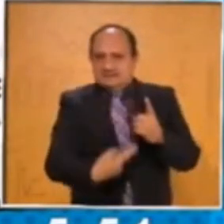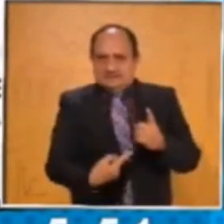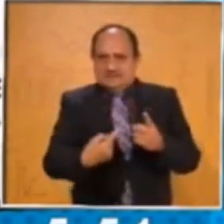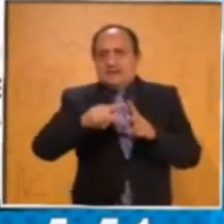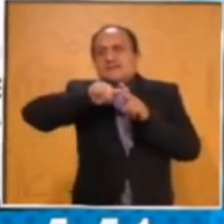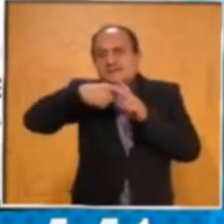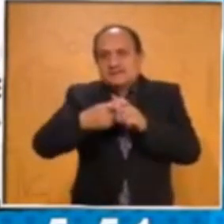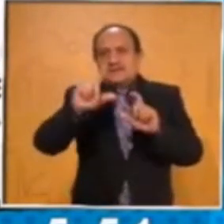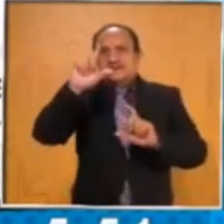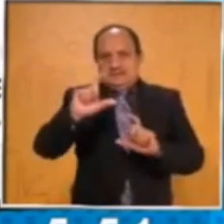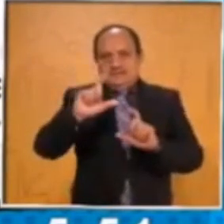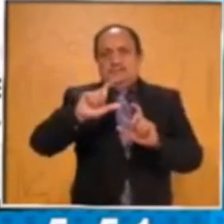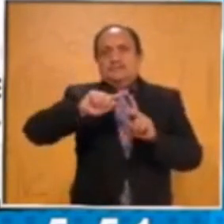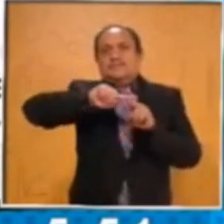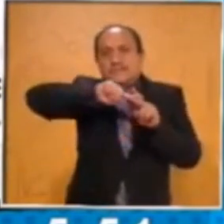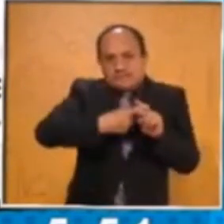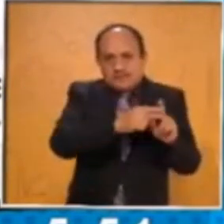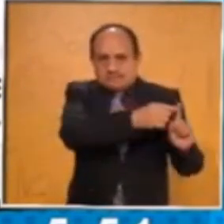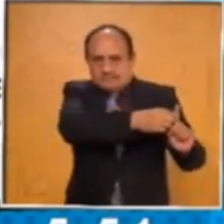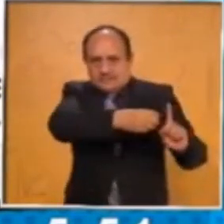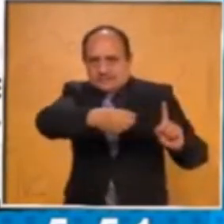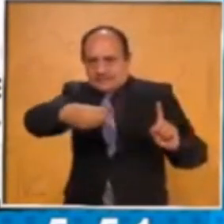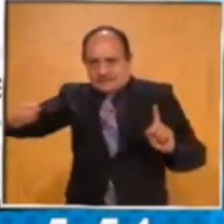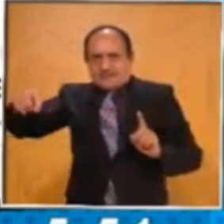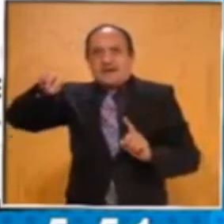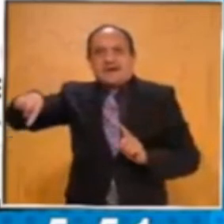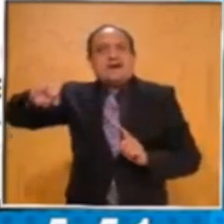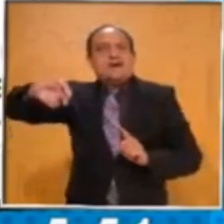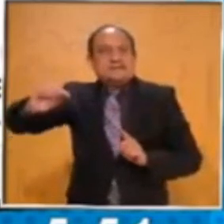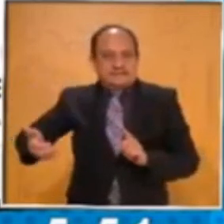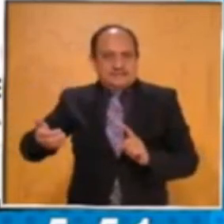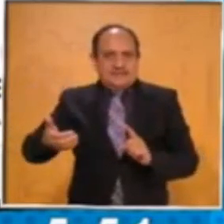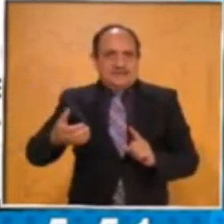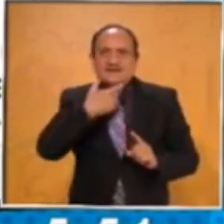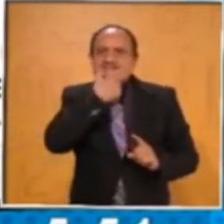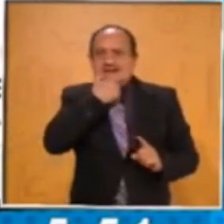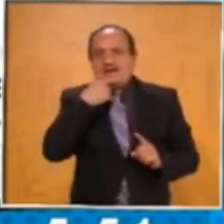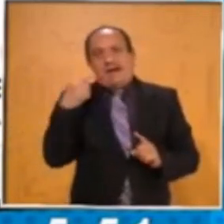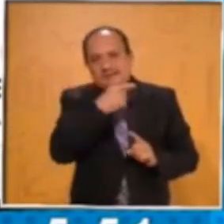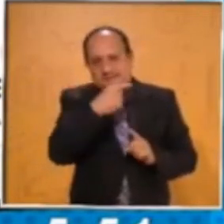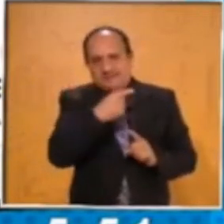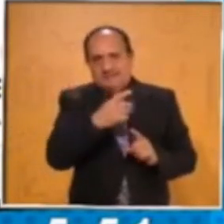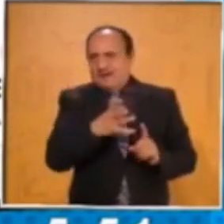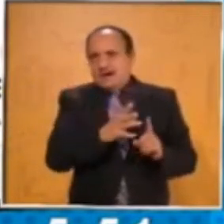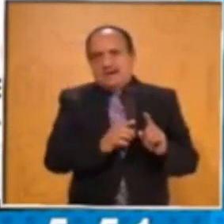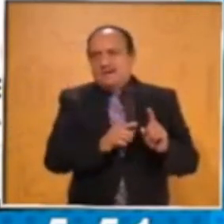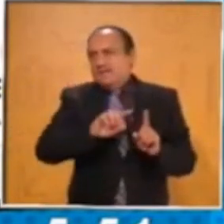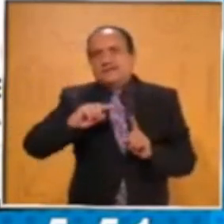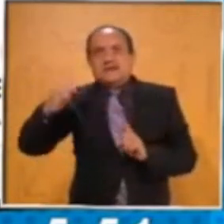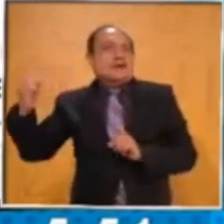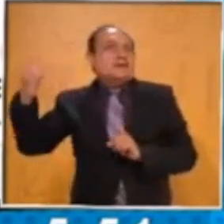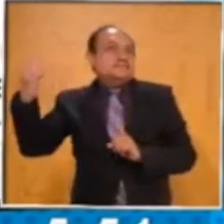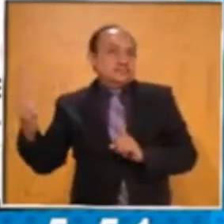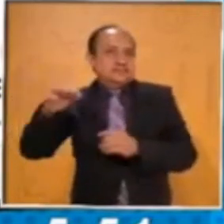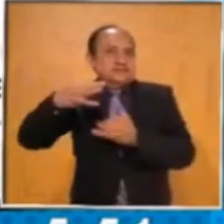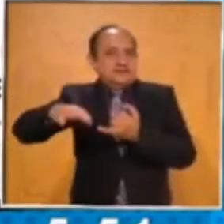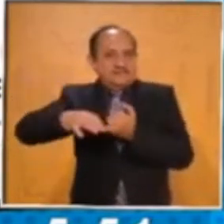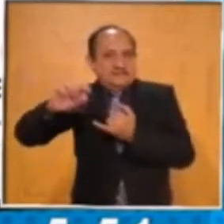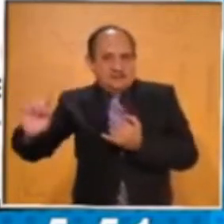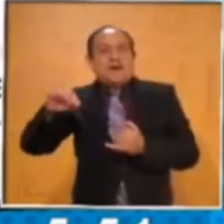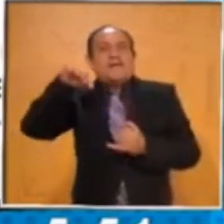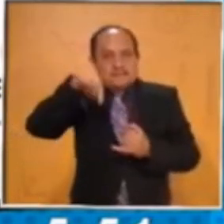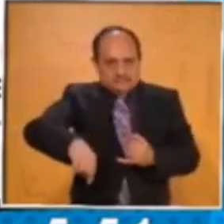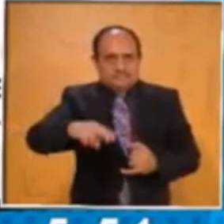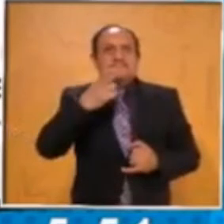signo de apertura y signo de cierre. Solamente es en el idioma inglés el que tienes el signo de cierre. Nosotros aquí sí